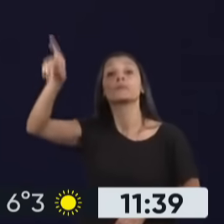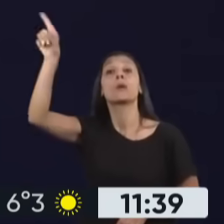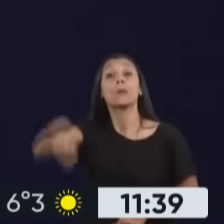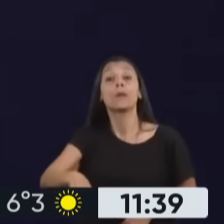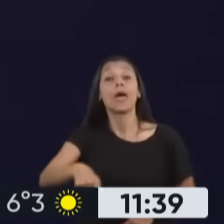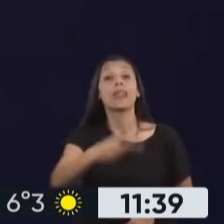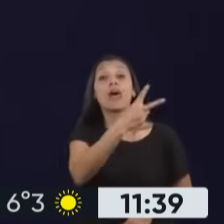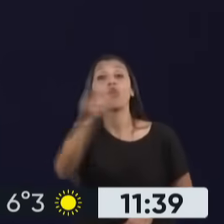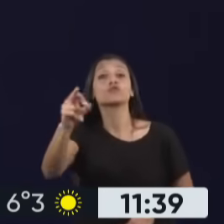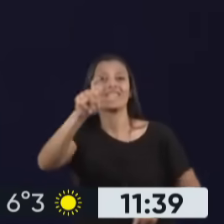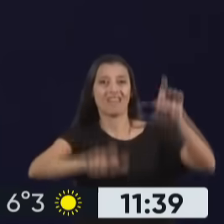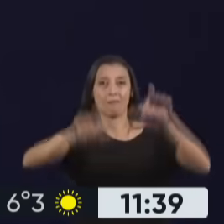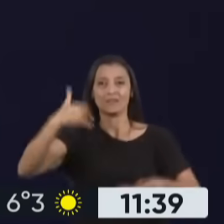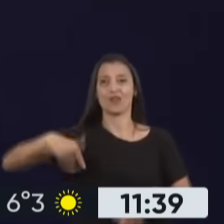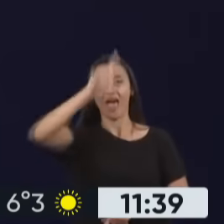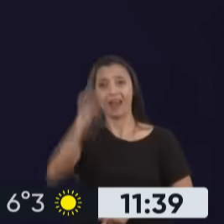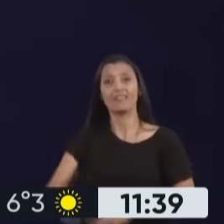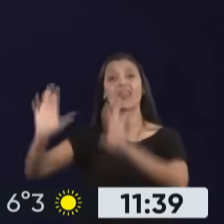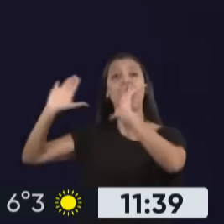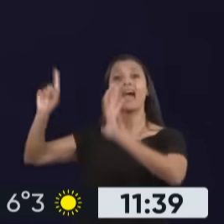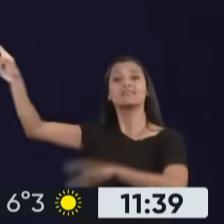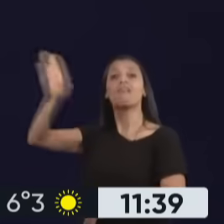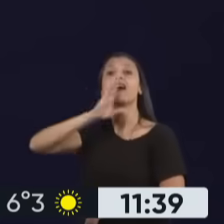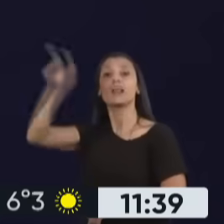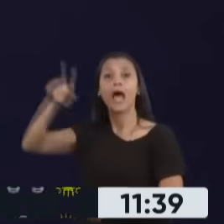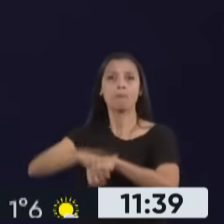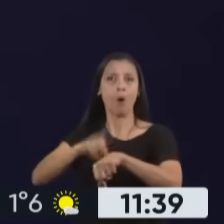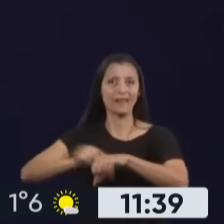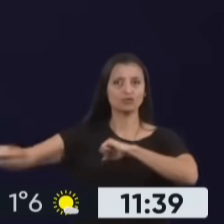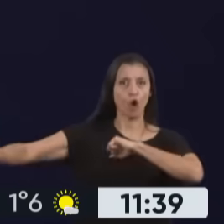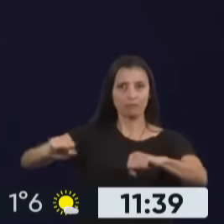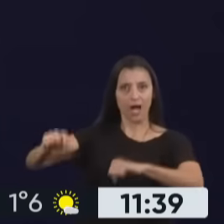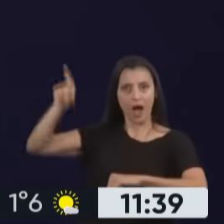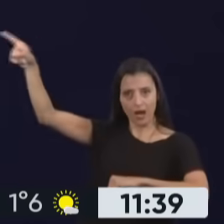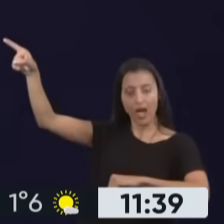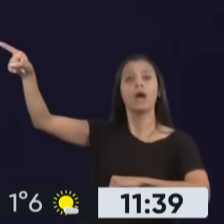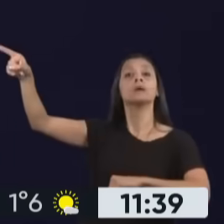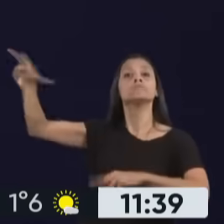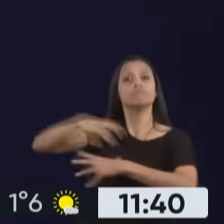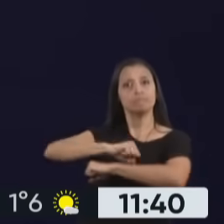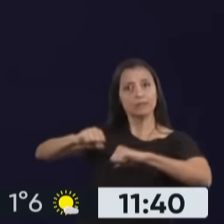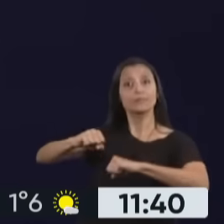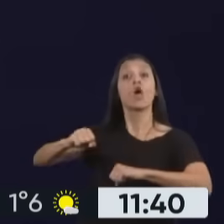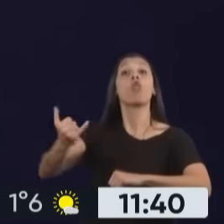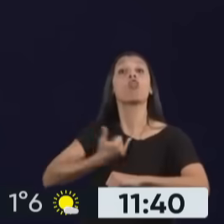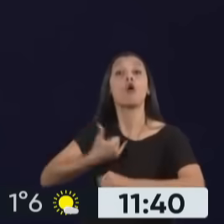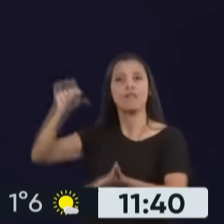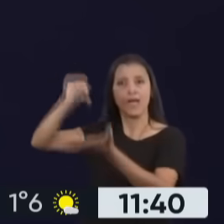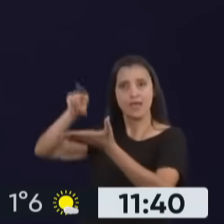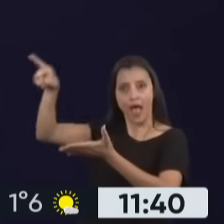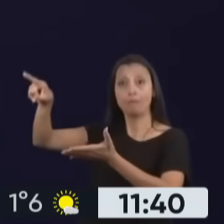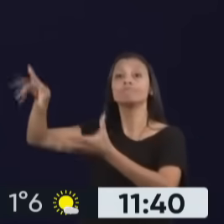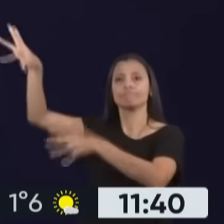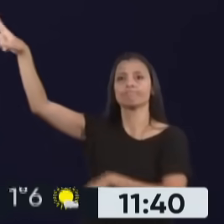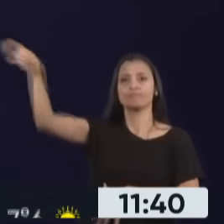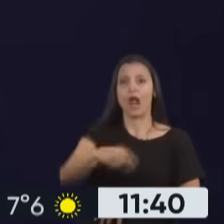200 ciudadanos argentinos que se encontraban en Israel al momento del ataque misilístico de la República Islámica de Irán.